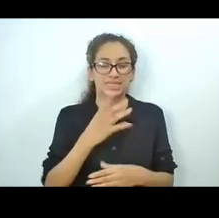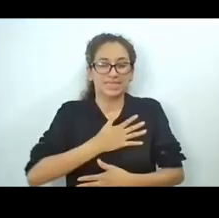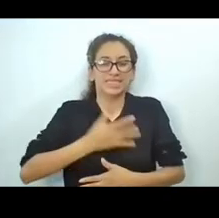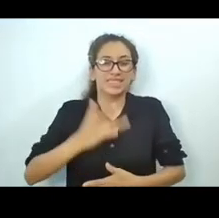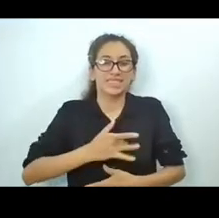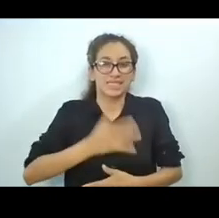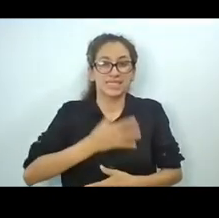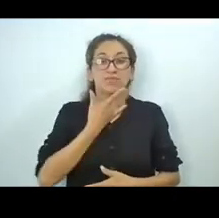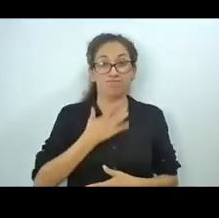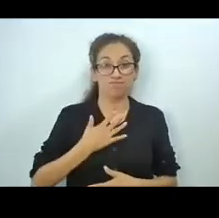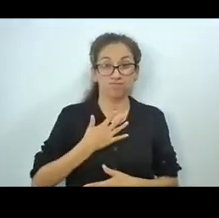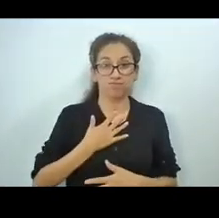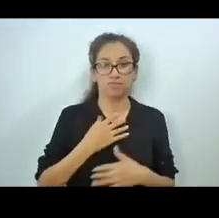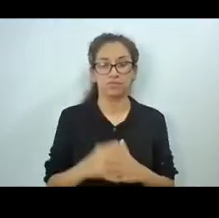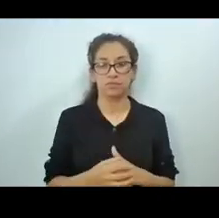estimulación,